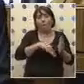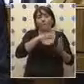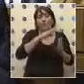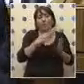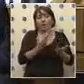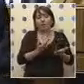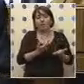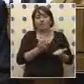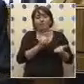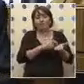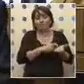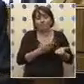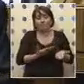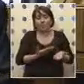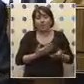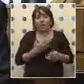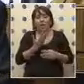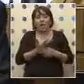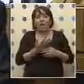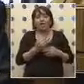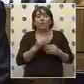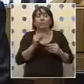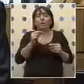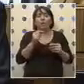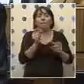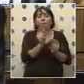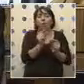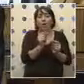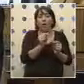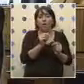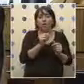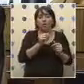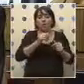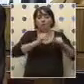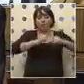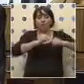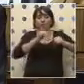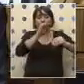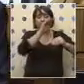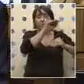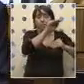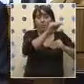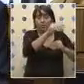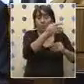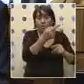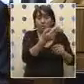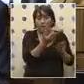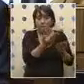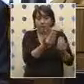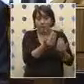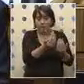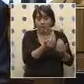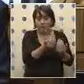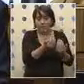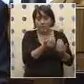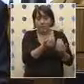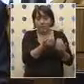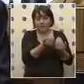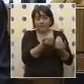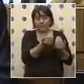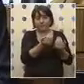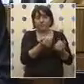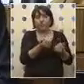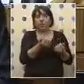tributar. Como hay un limitado acceso al sistema financiero, de hecho solo el 30% de las empresas de menor tamaño accedieron a